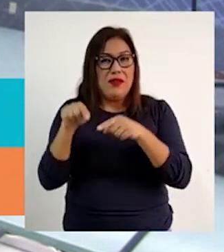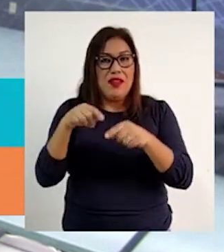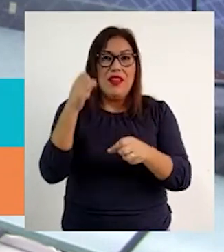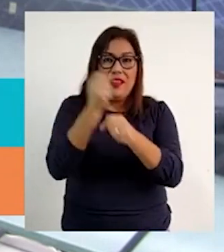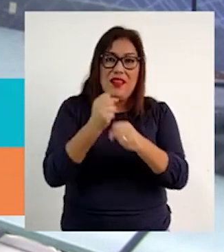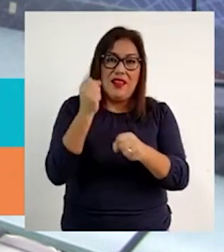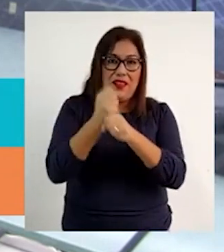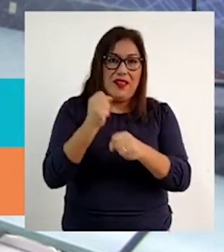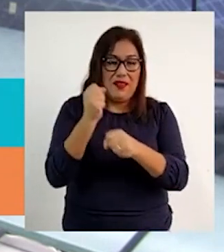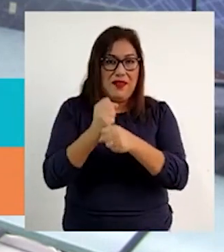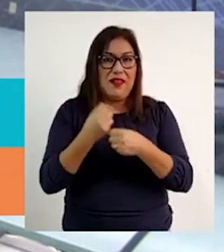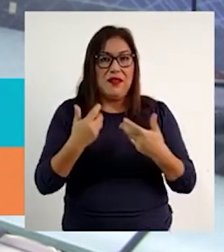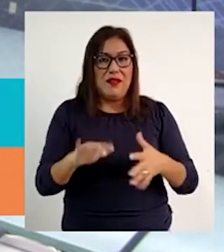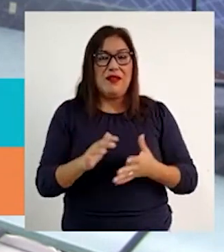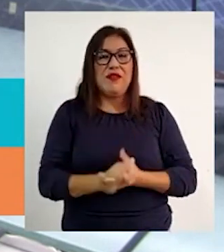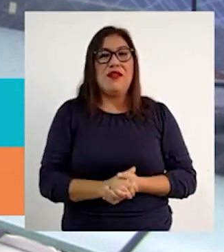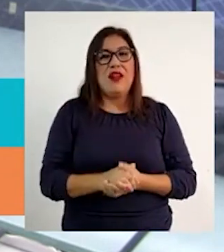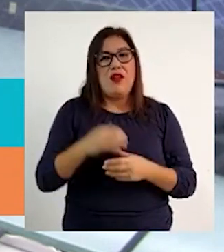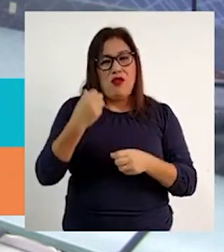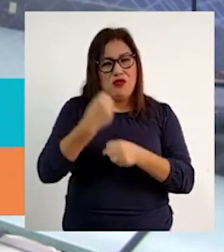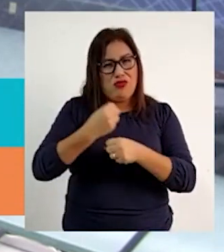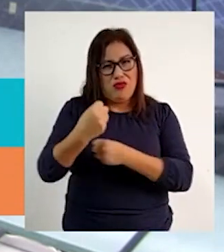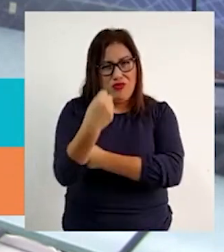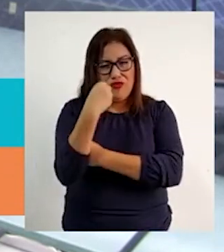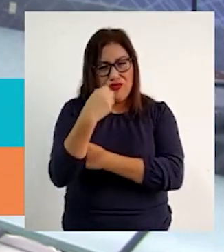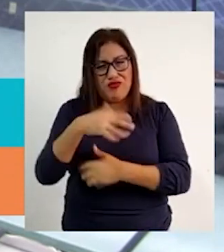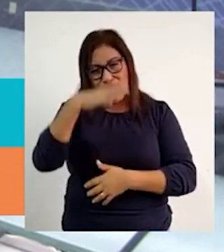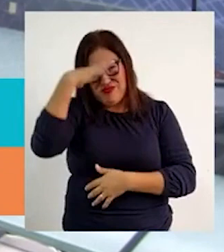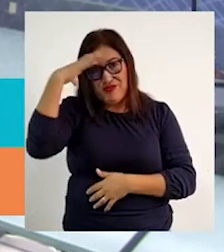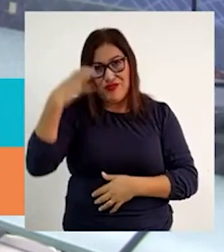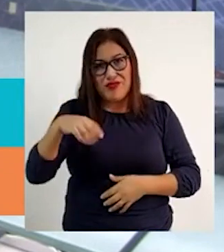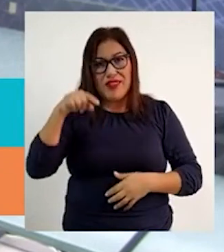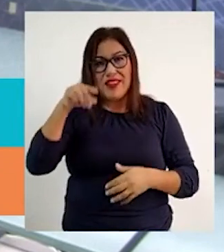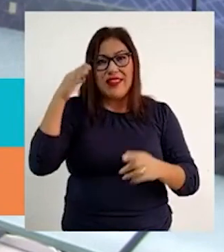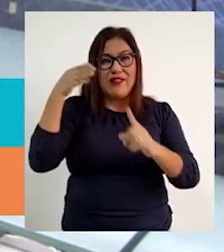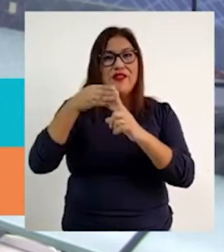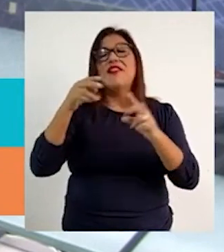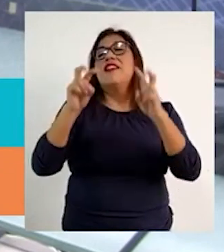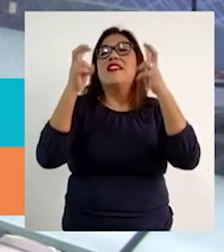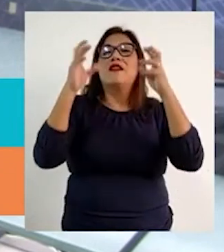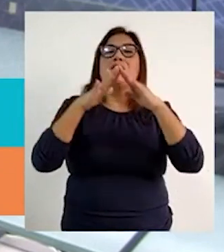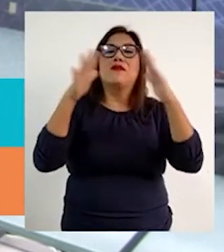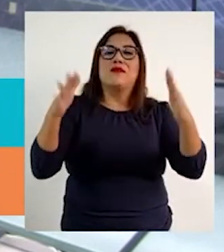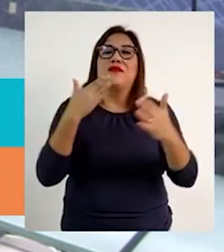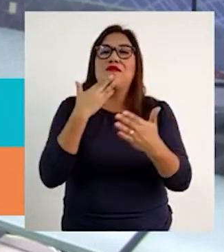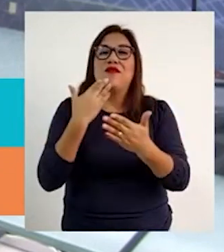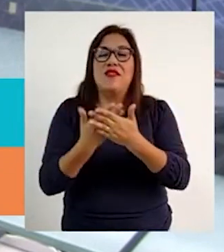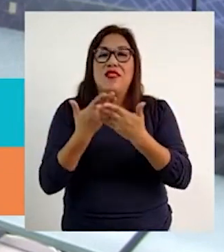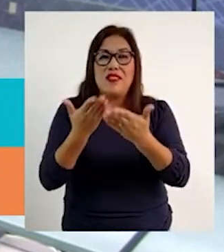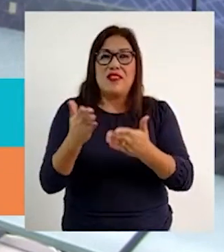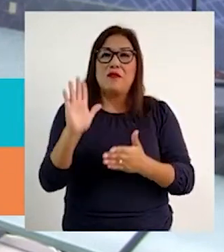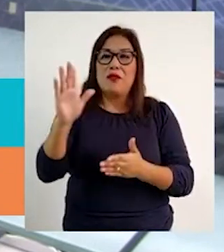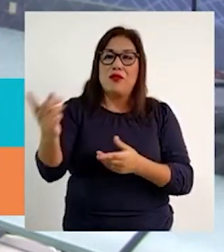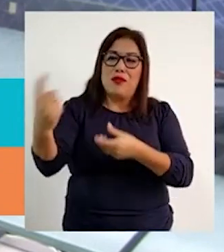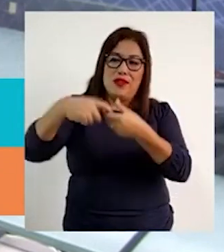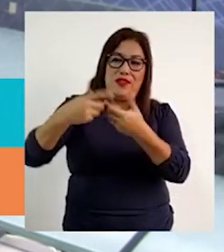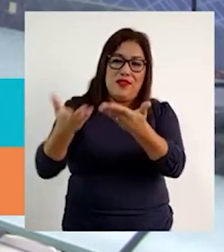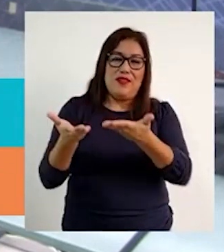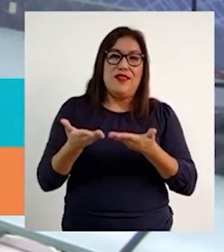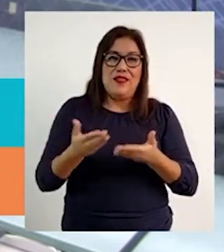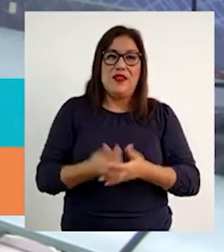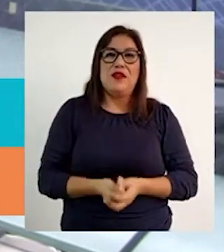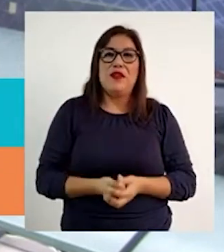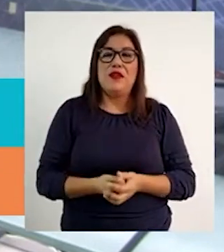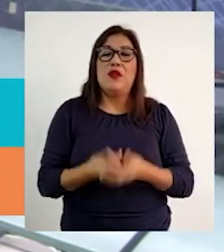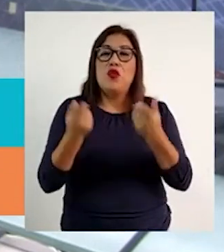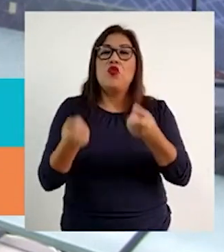trabajando ardorosamente y bien en este tema. Muchas gracias por tu presencia. Reitérales cuándo